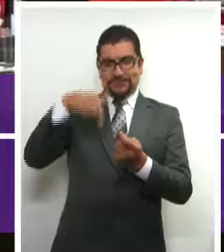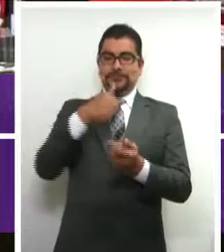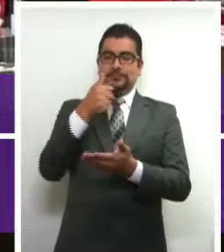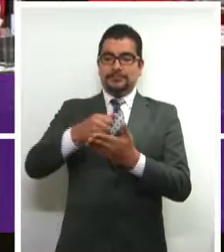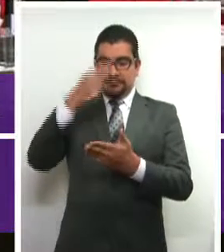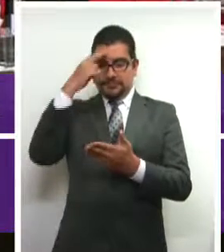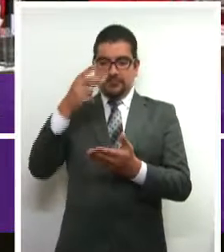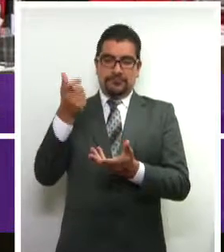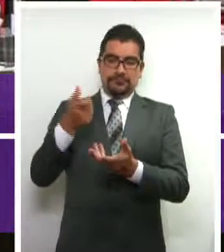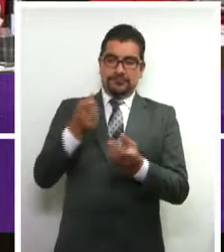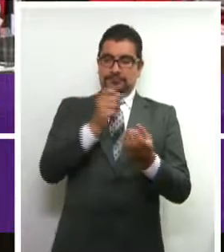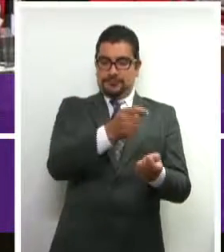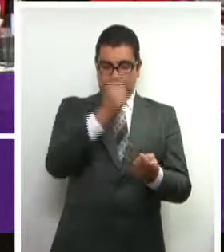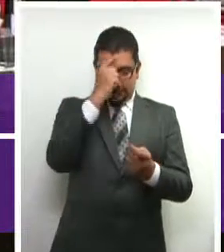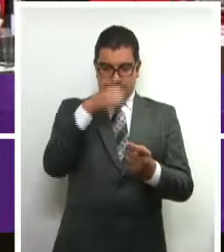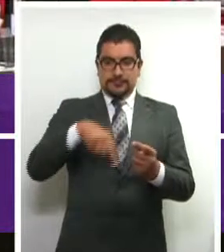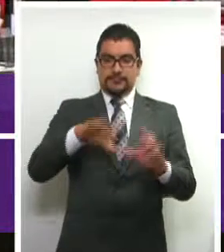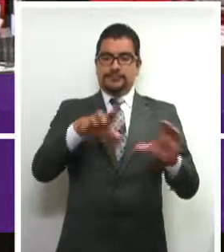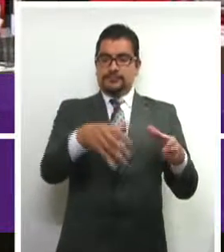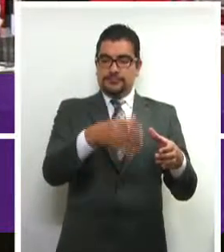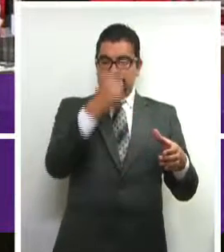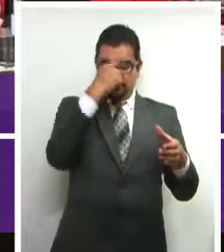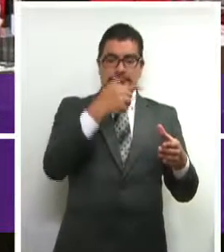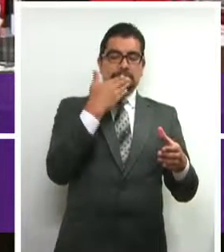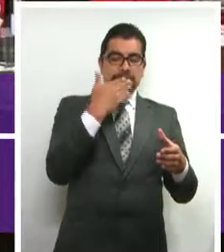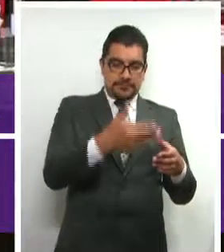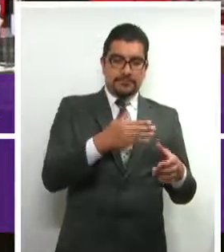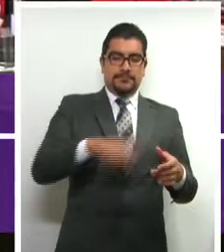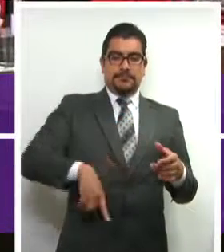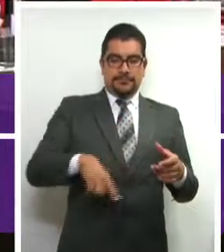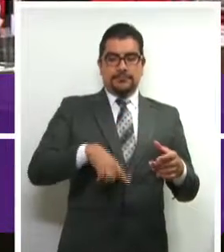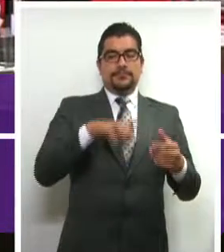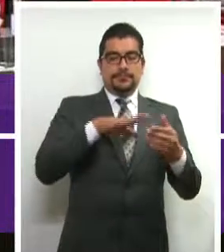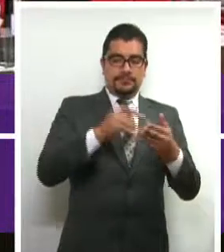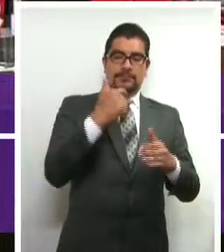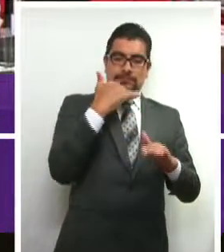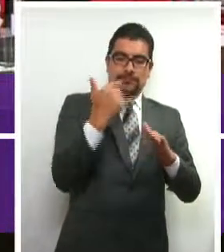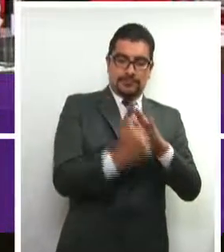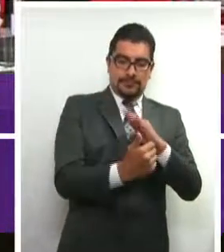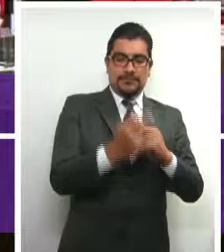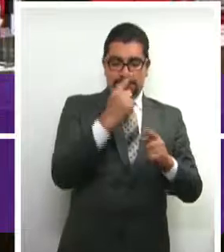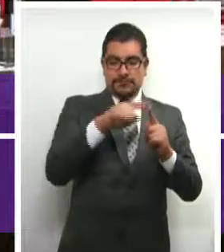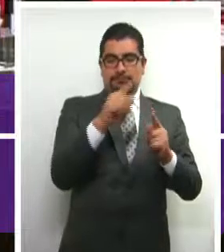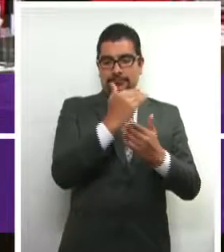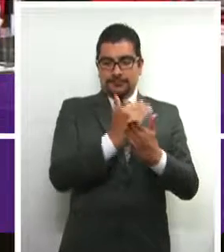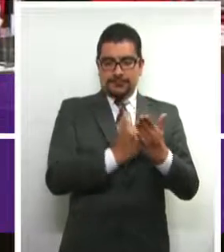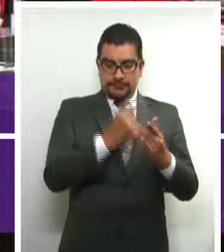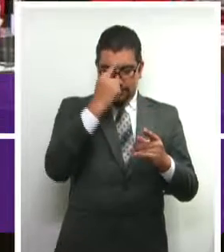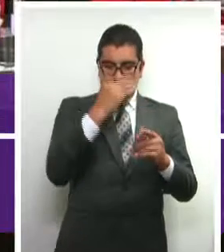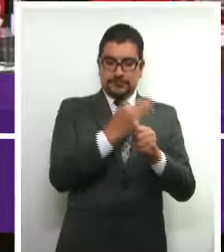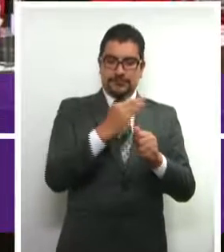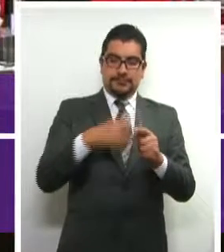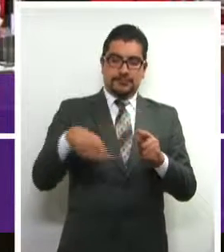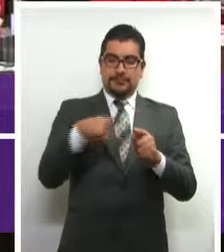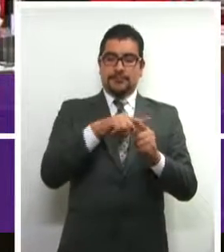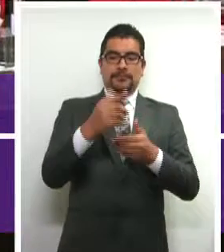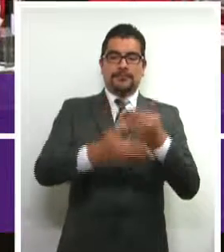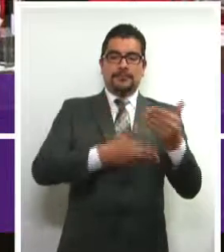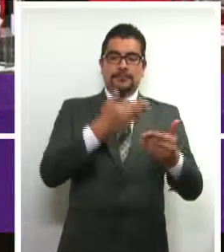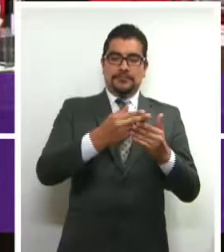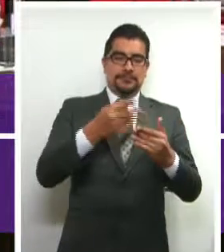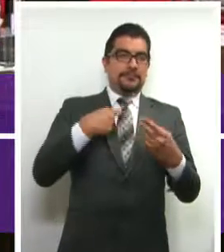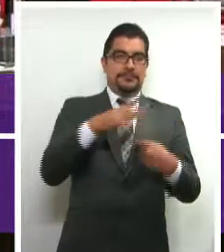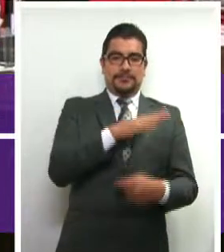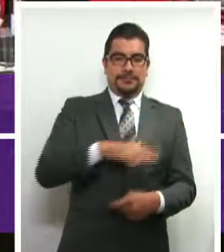México se turna a la Comisión de Buen Gobierno, Combate a la Corrupción y Régimen de Responsabilidades de los Servidores